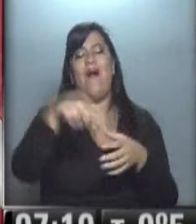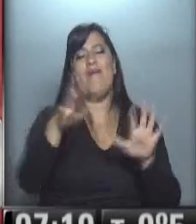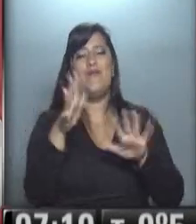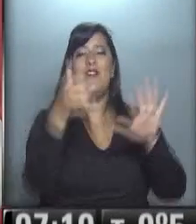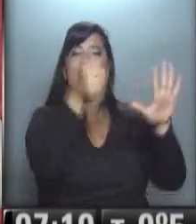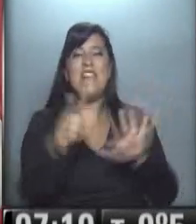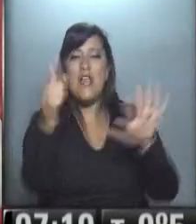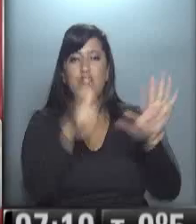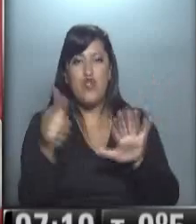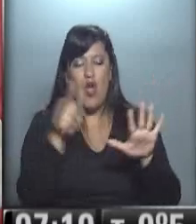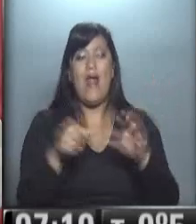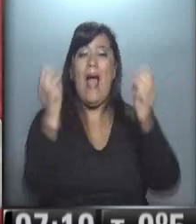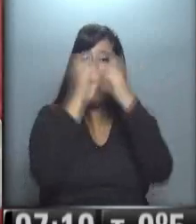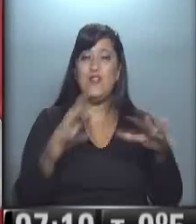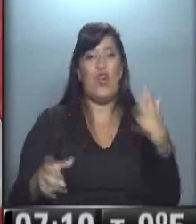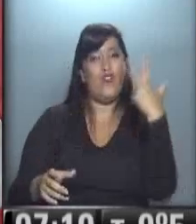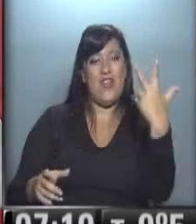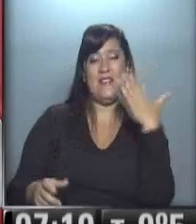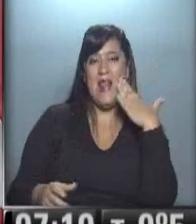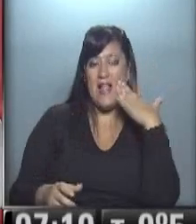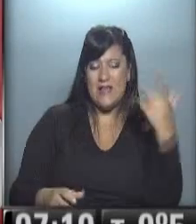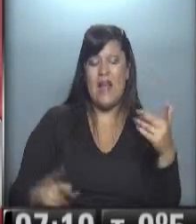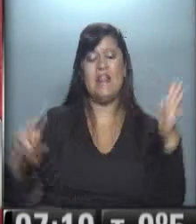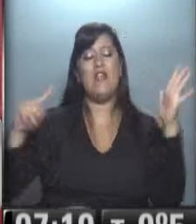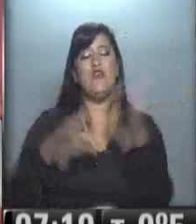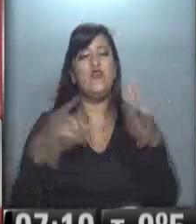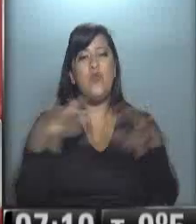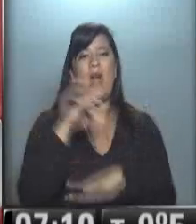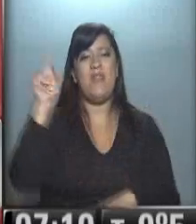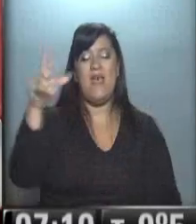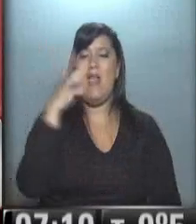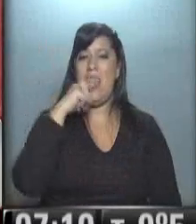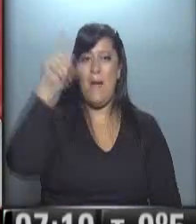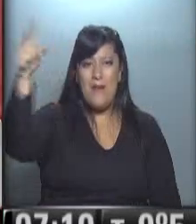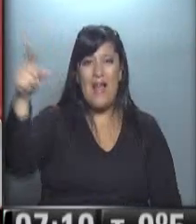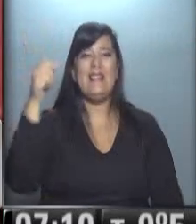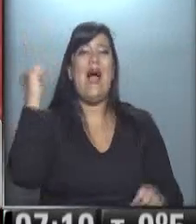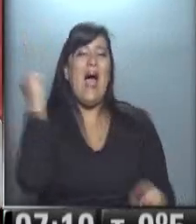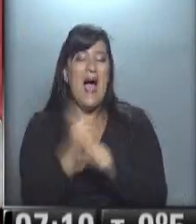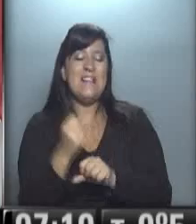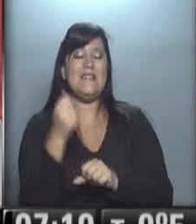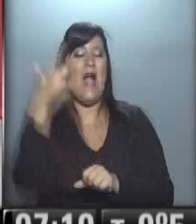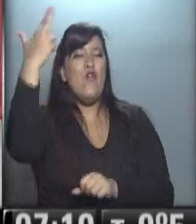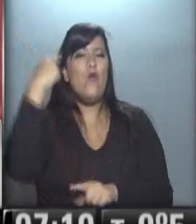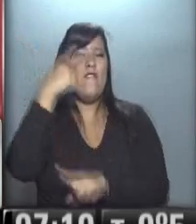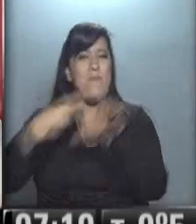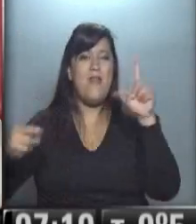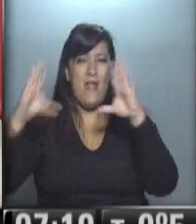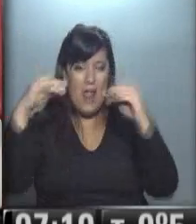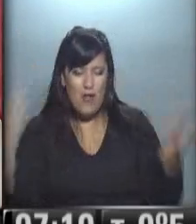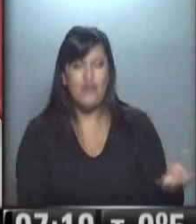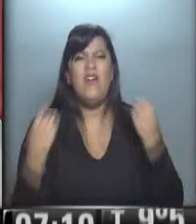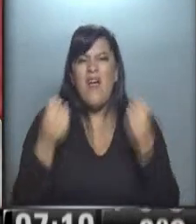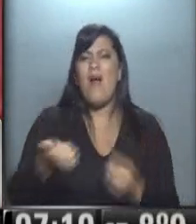6 horas. Comenzó a las 3 de la tarde, fue en la ciudad de La Plata, se extendió hasta las 9 y media de la noche. Hubo mate,